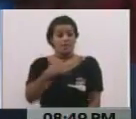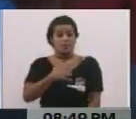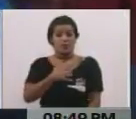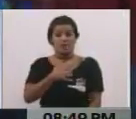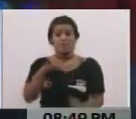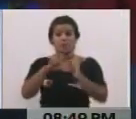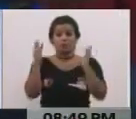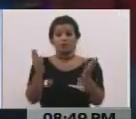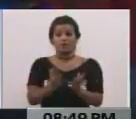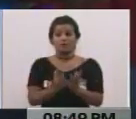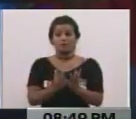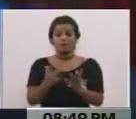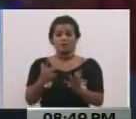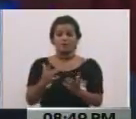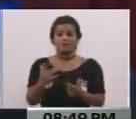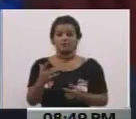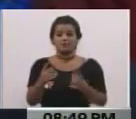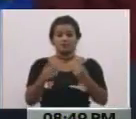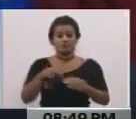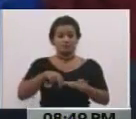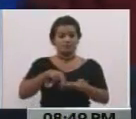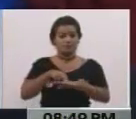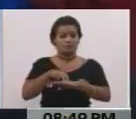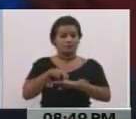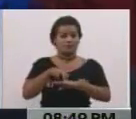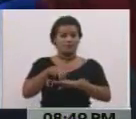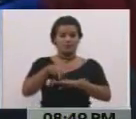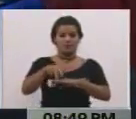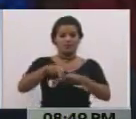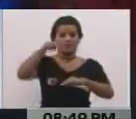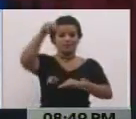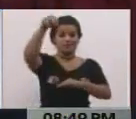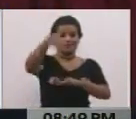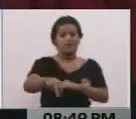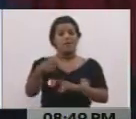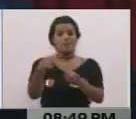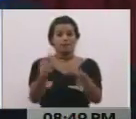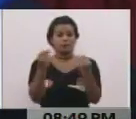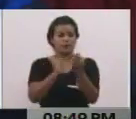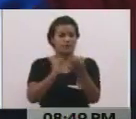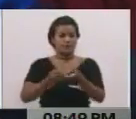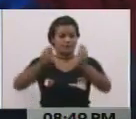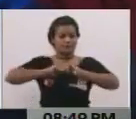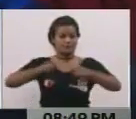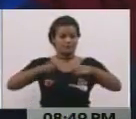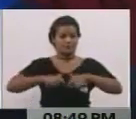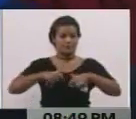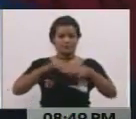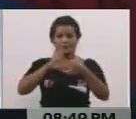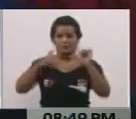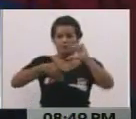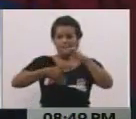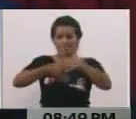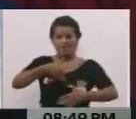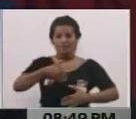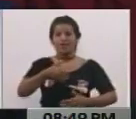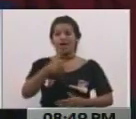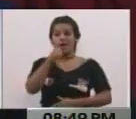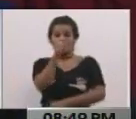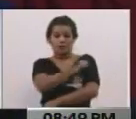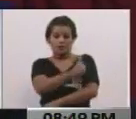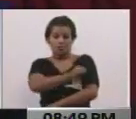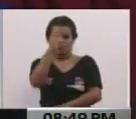en la especialidad de triple salto y múltiples veces medallista panamericana. Su medalla en Río 2016